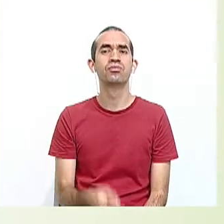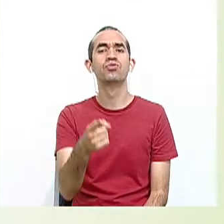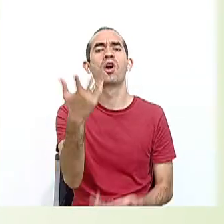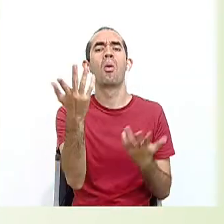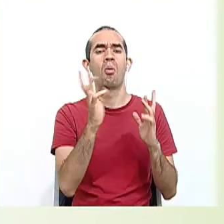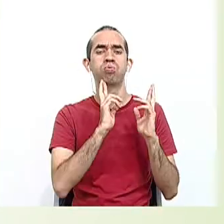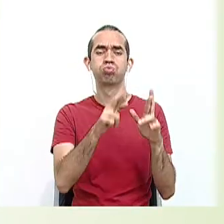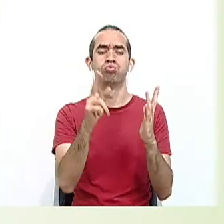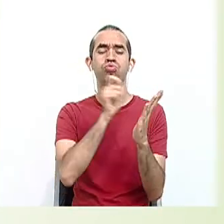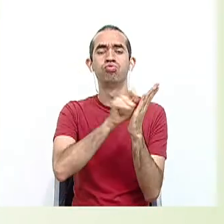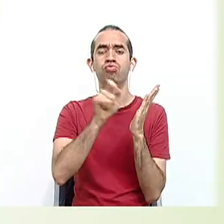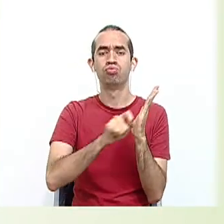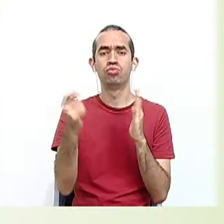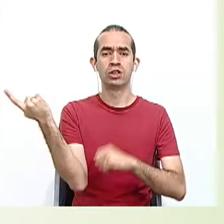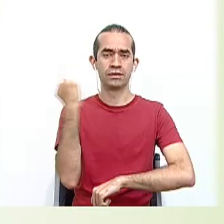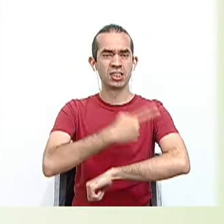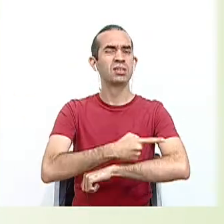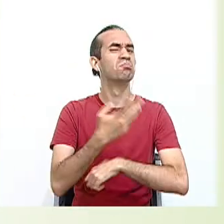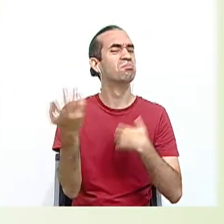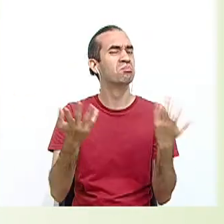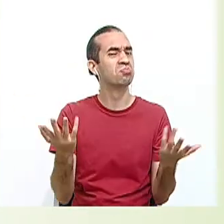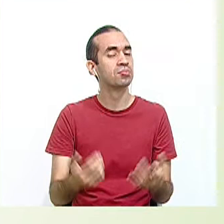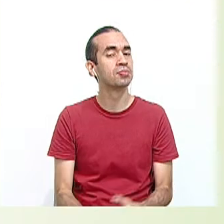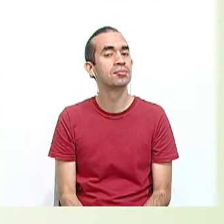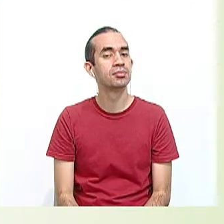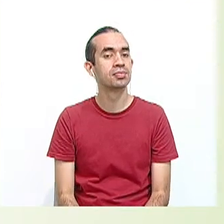esa información?